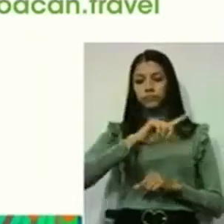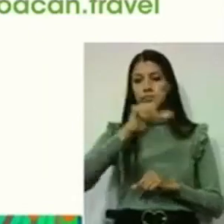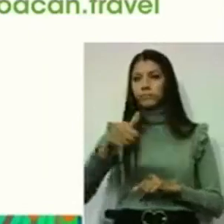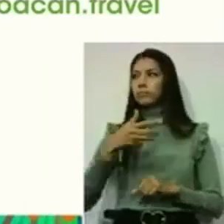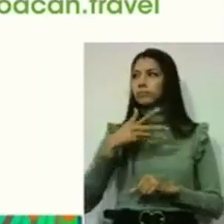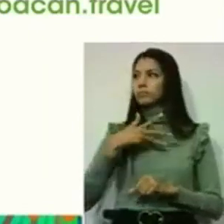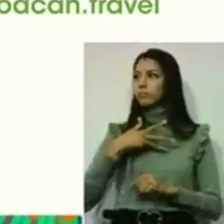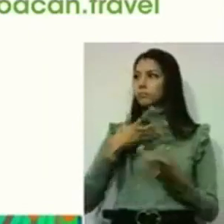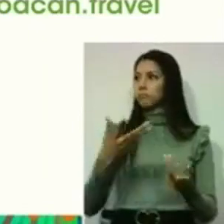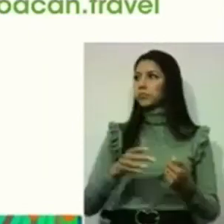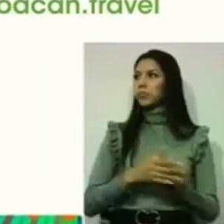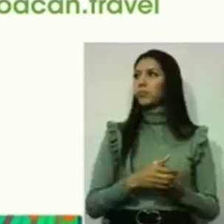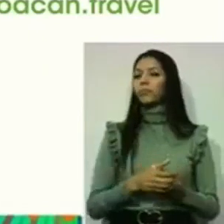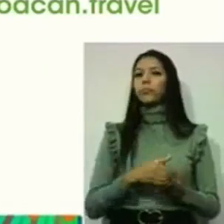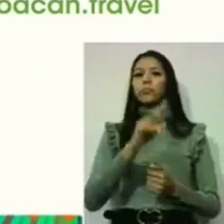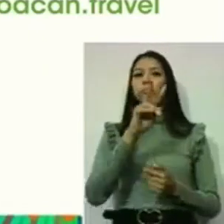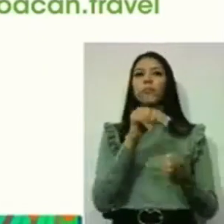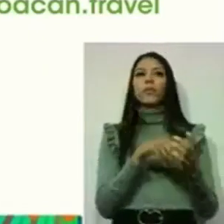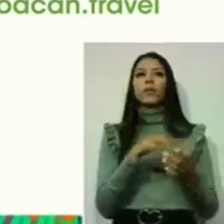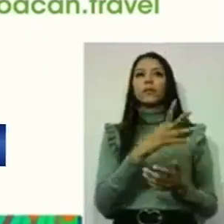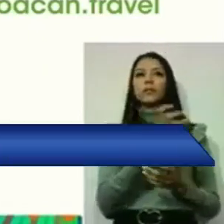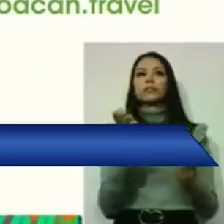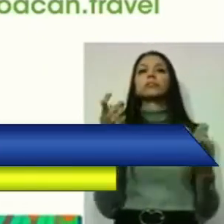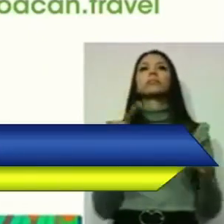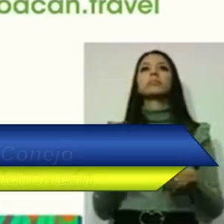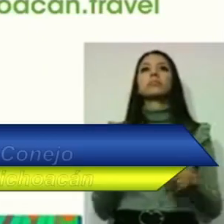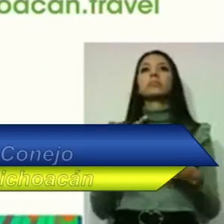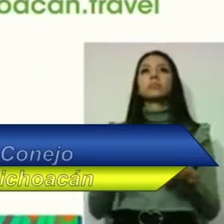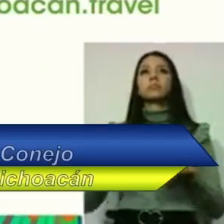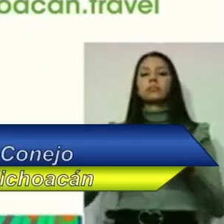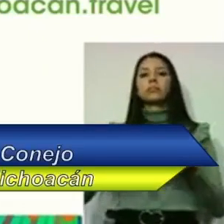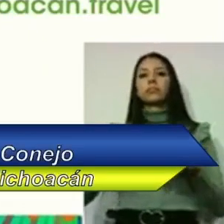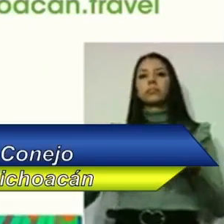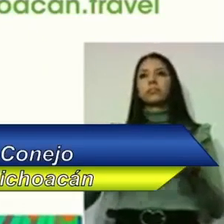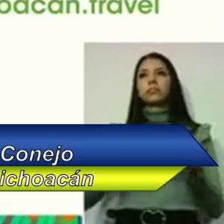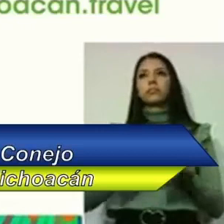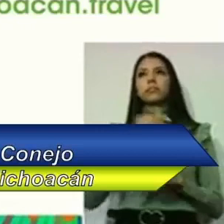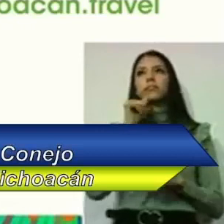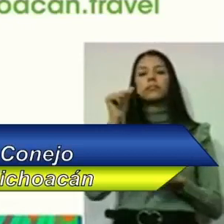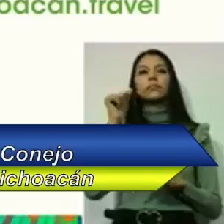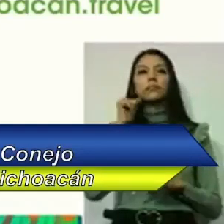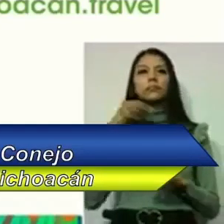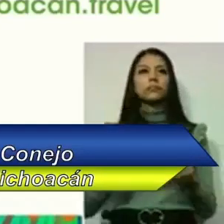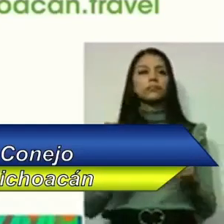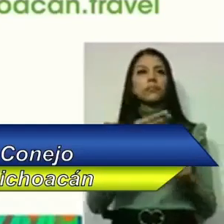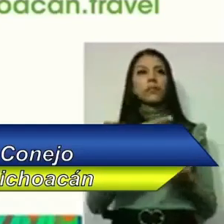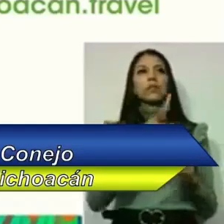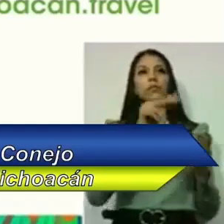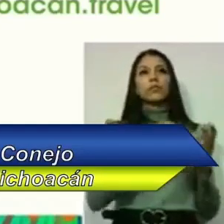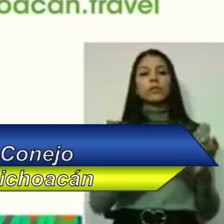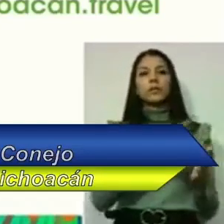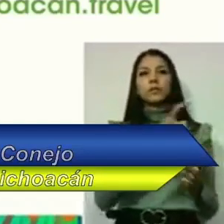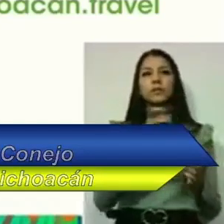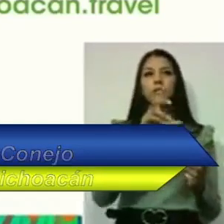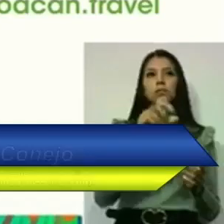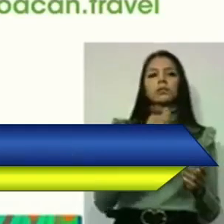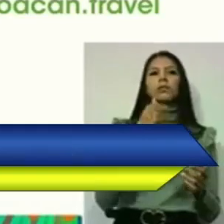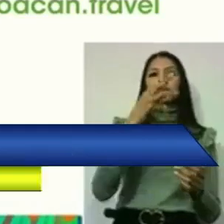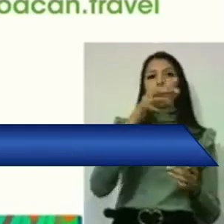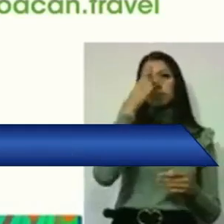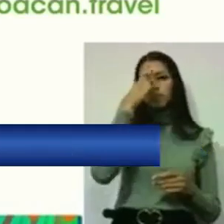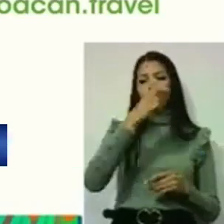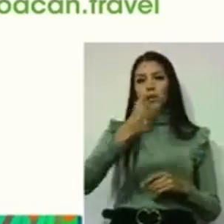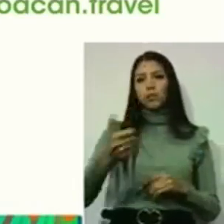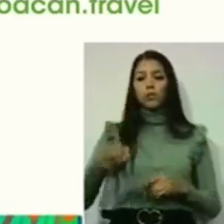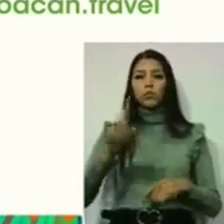asistencia general permitida por función de 2.500 personas. Los boletos emitidos al día de ayer son 2.133 para cada día. Se están